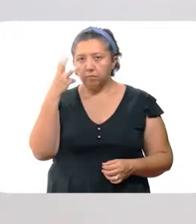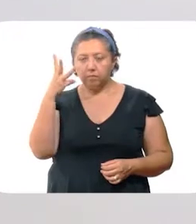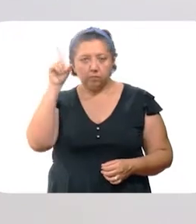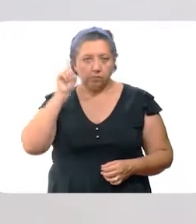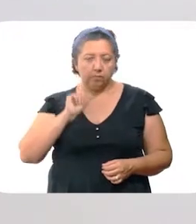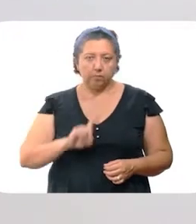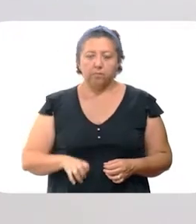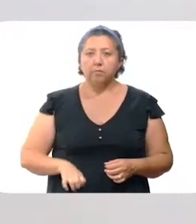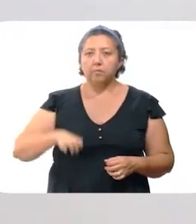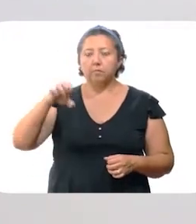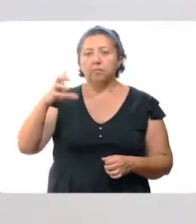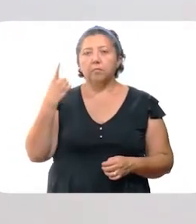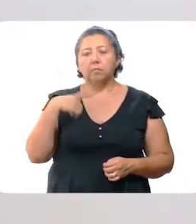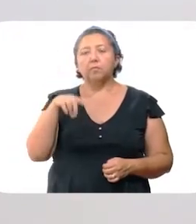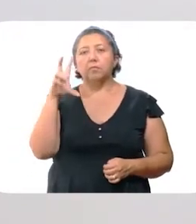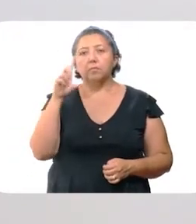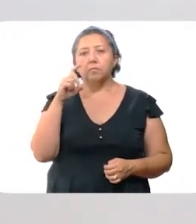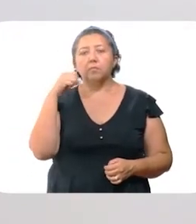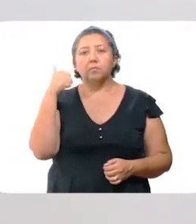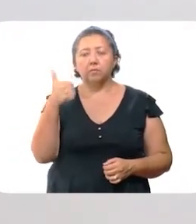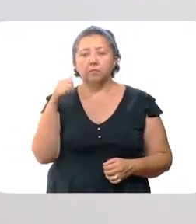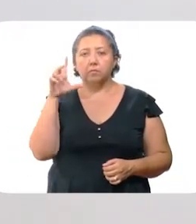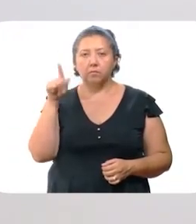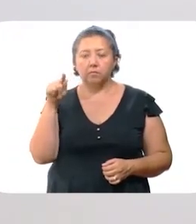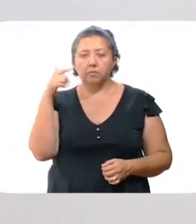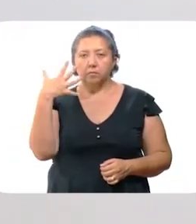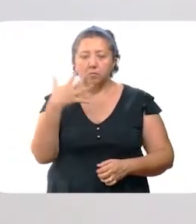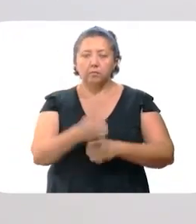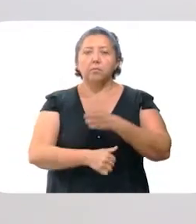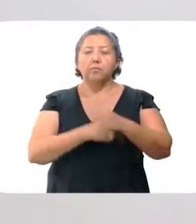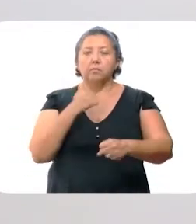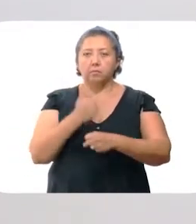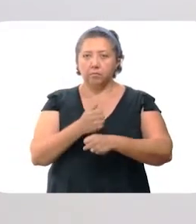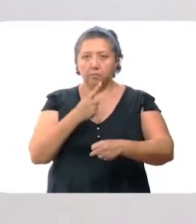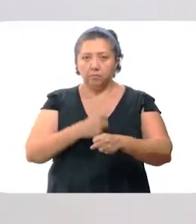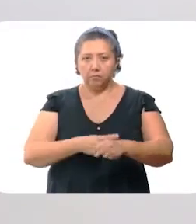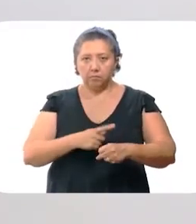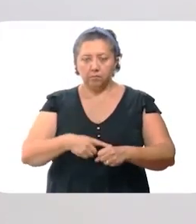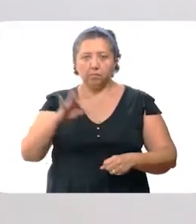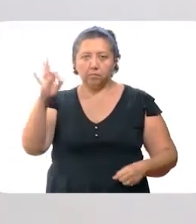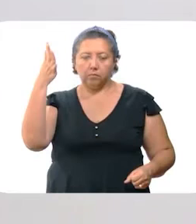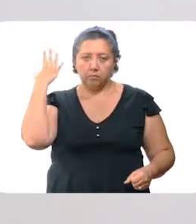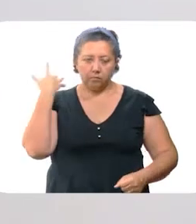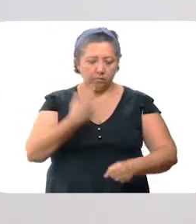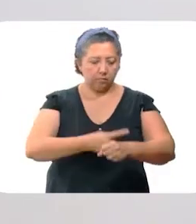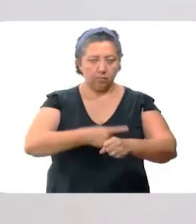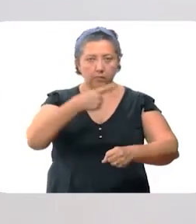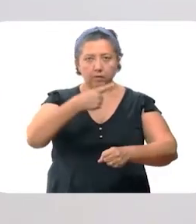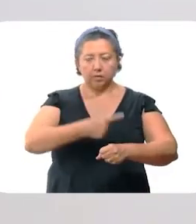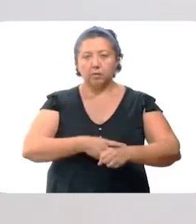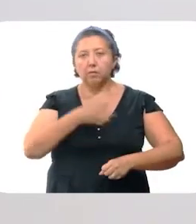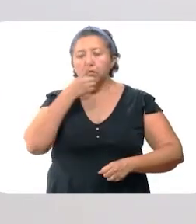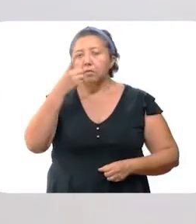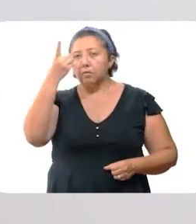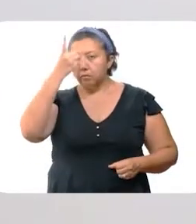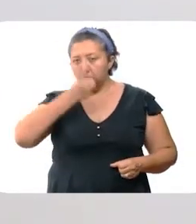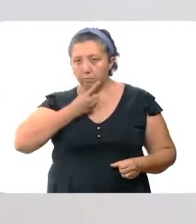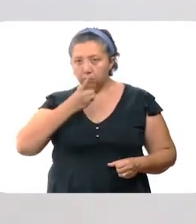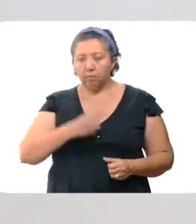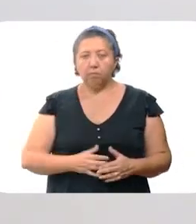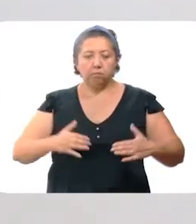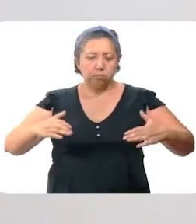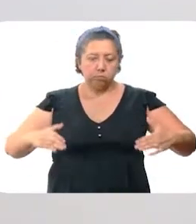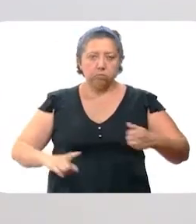3 mujeres con un rango de edad de 36 a 75 años. Sus principales enfermedades fueron hipertensión arterial, diabetes